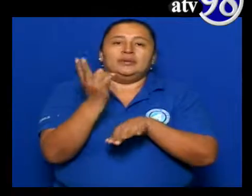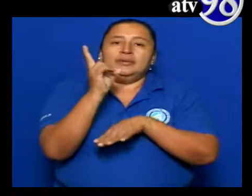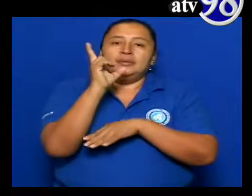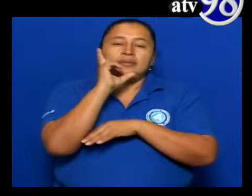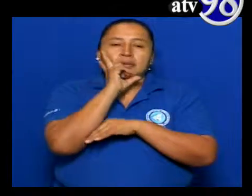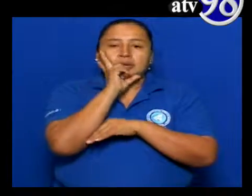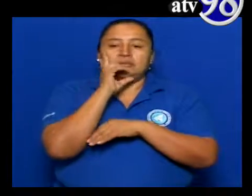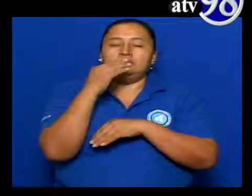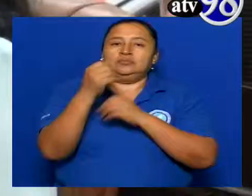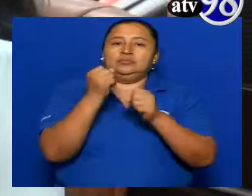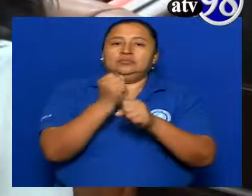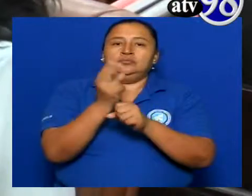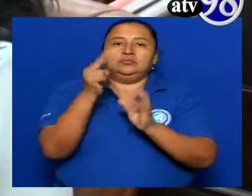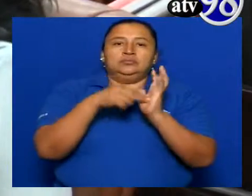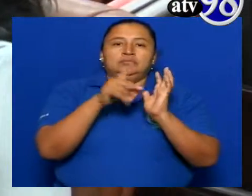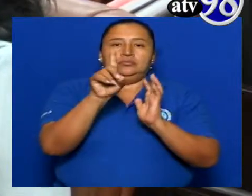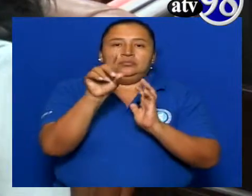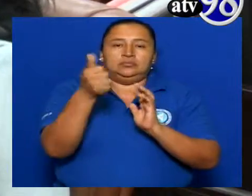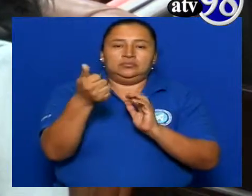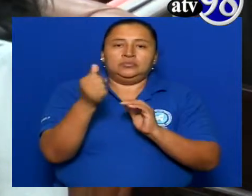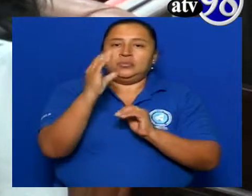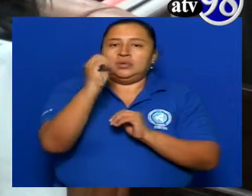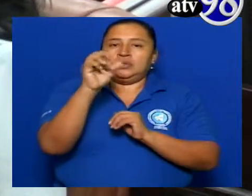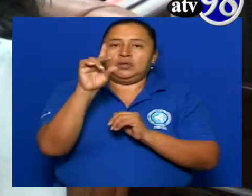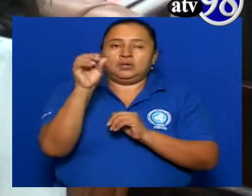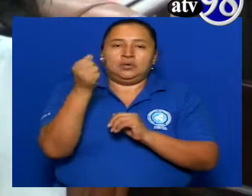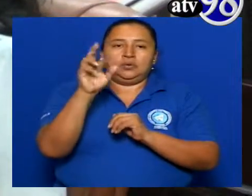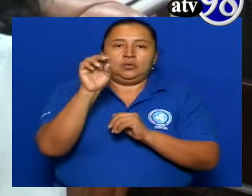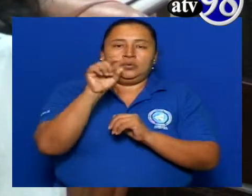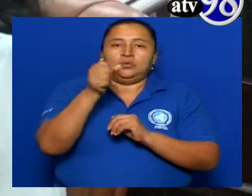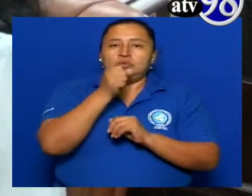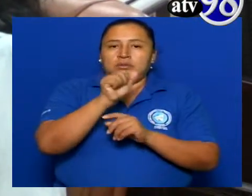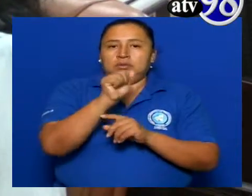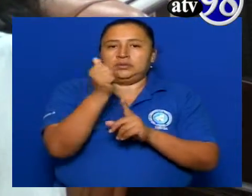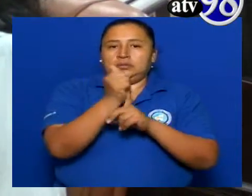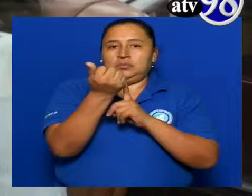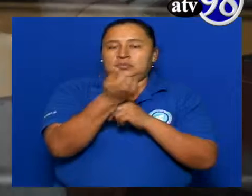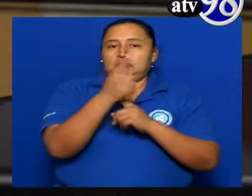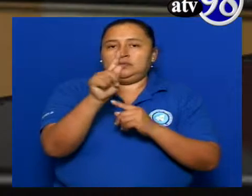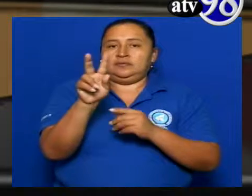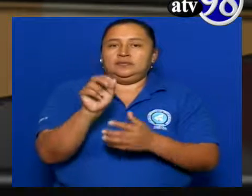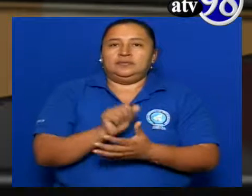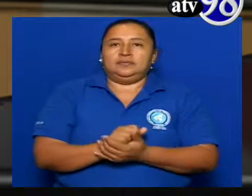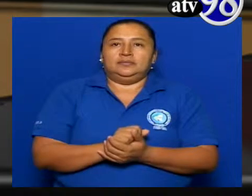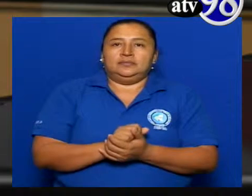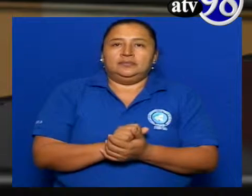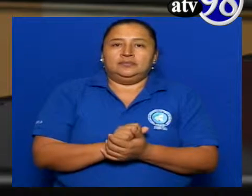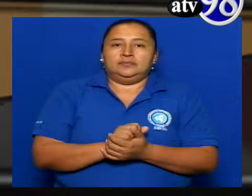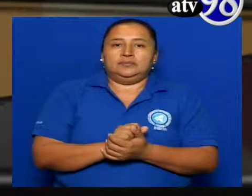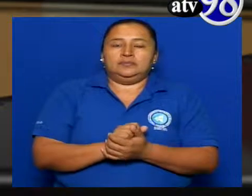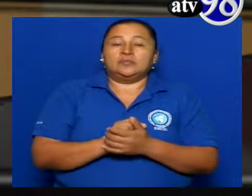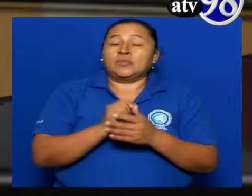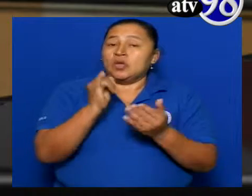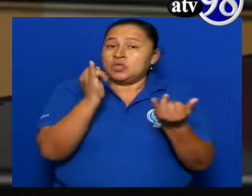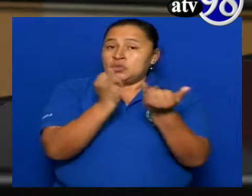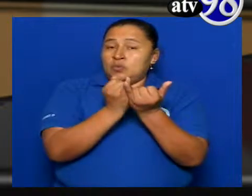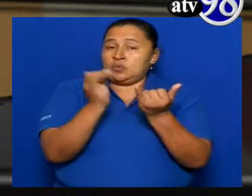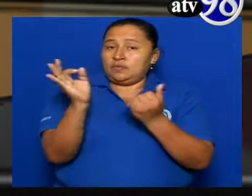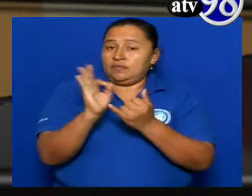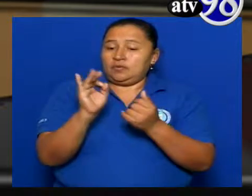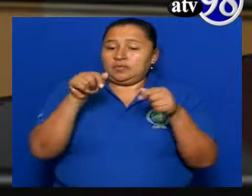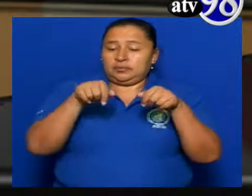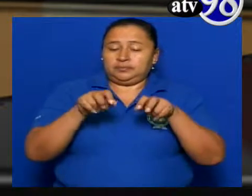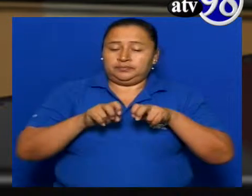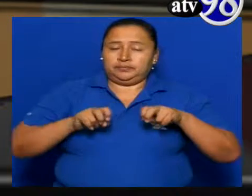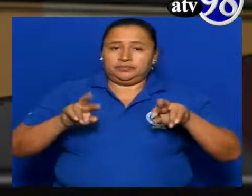lugar en 2016. Carlos Ruiz, Noticias Asamblea TV. En esta misma jornada plenaria